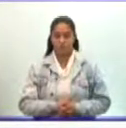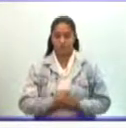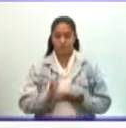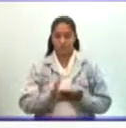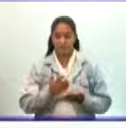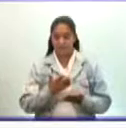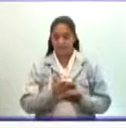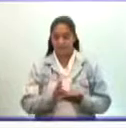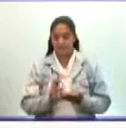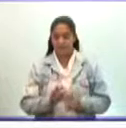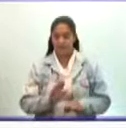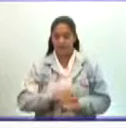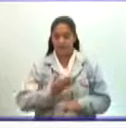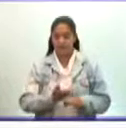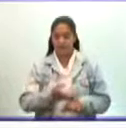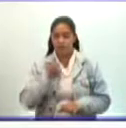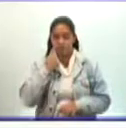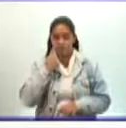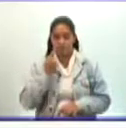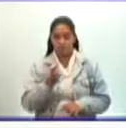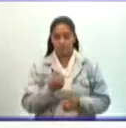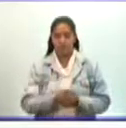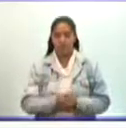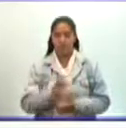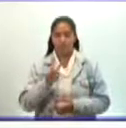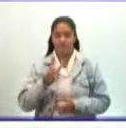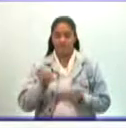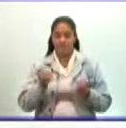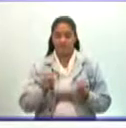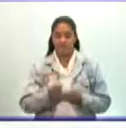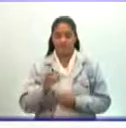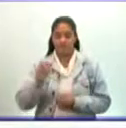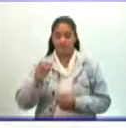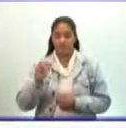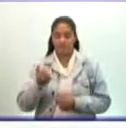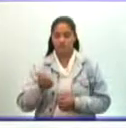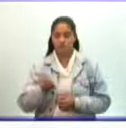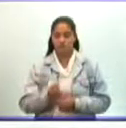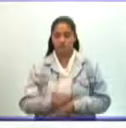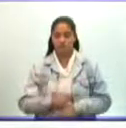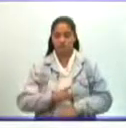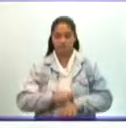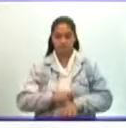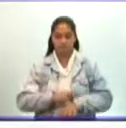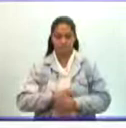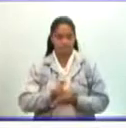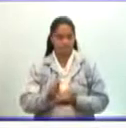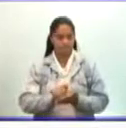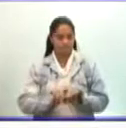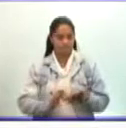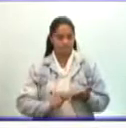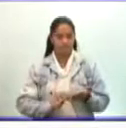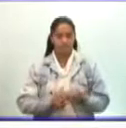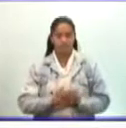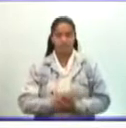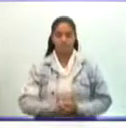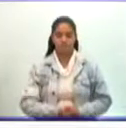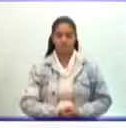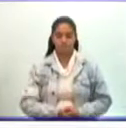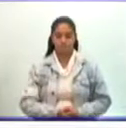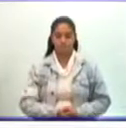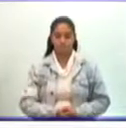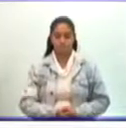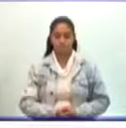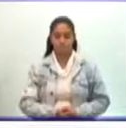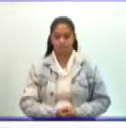determinar el valor del segmento OA. Te daré un tiempo para que copies esta